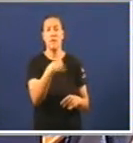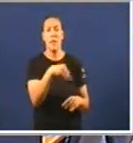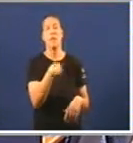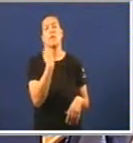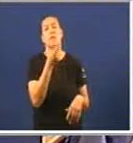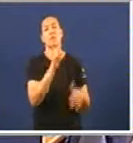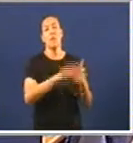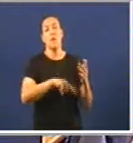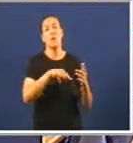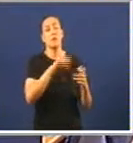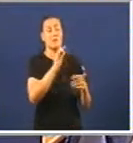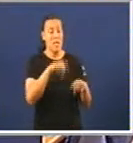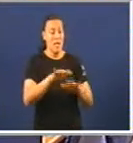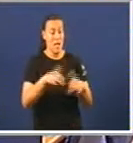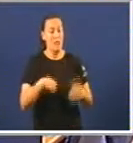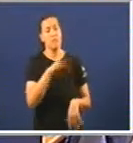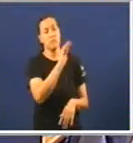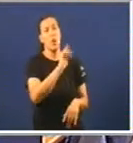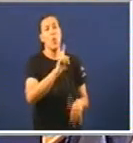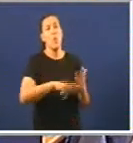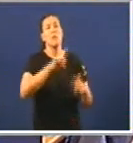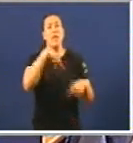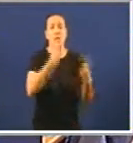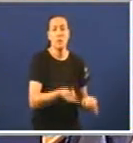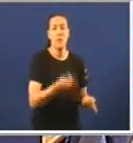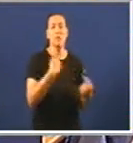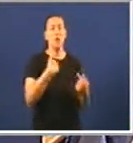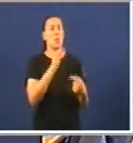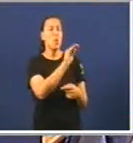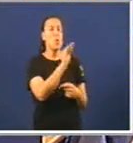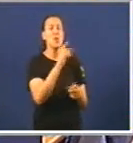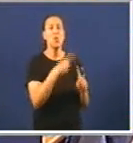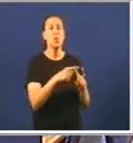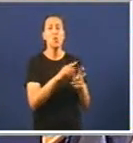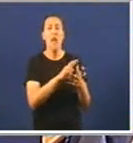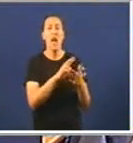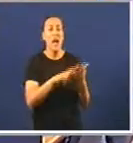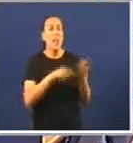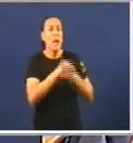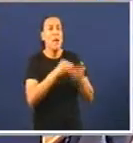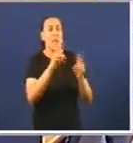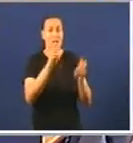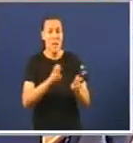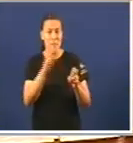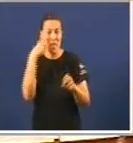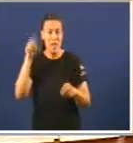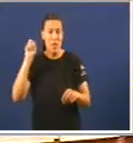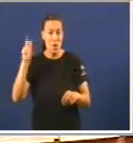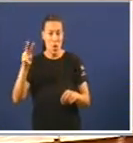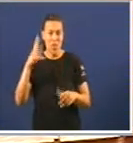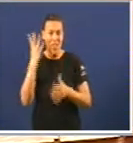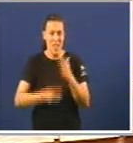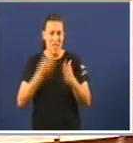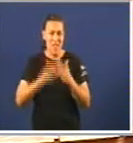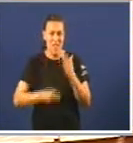ter preguntado nesta Cámara que ia facer a Xunta ante a situación do 112, unha situación de deficiencia en